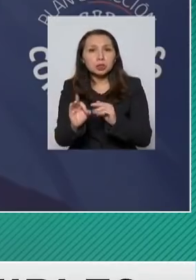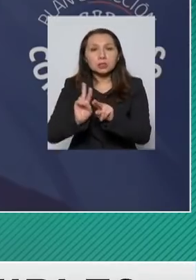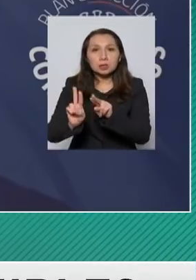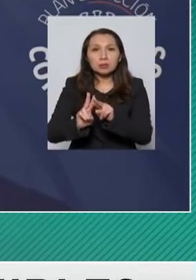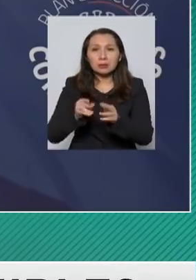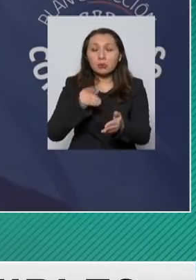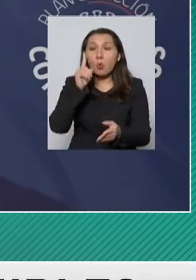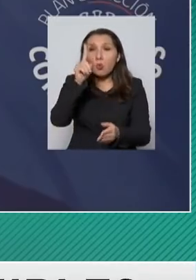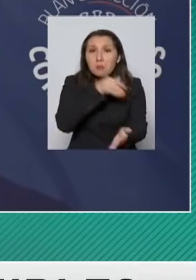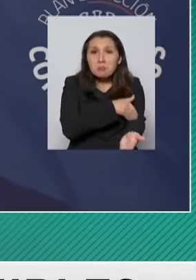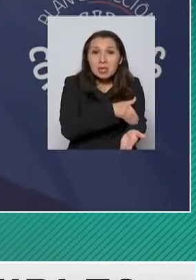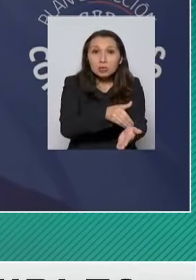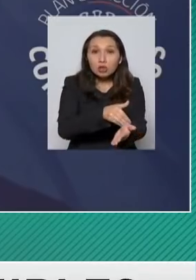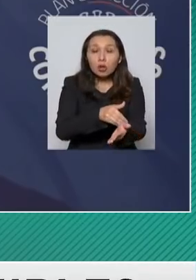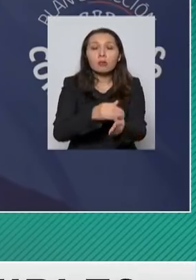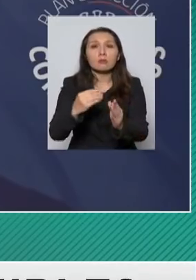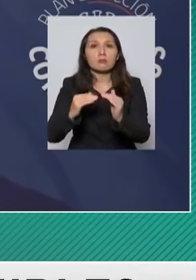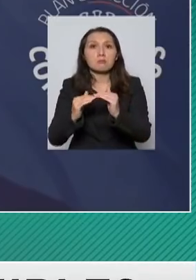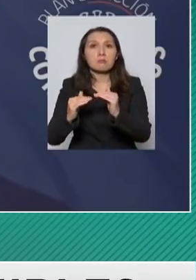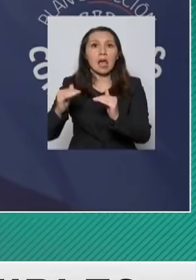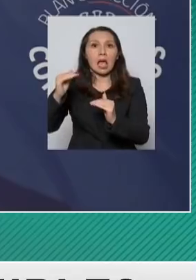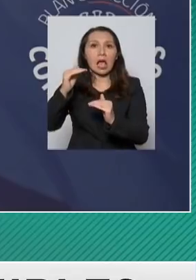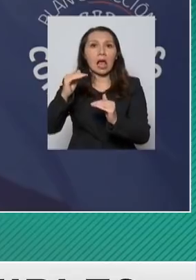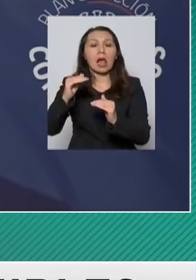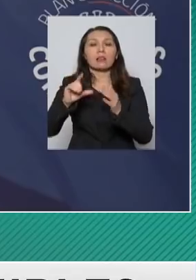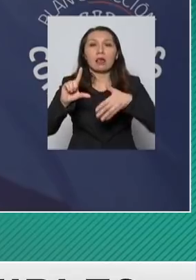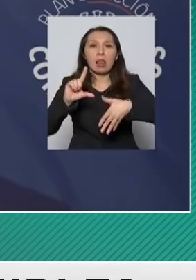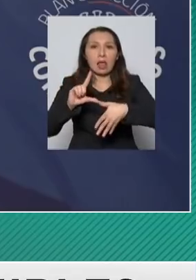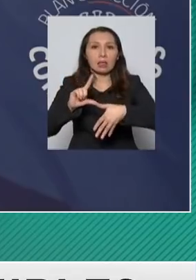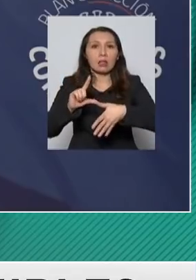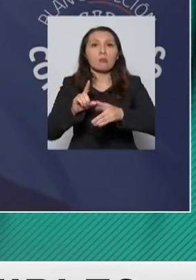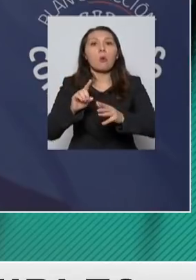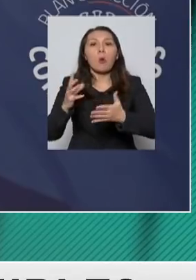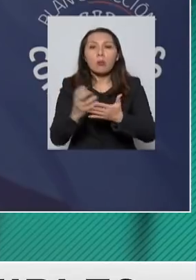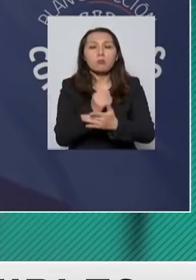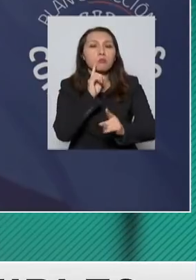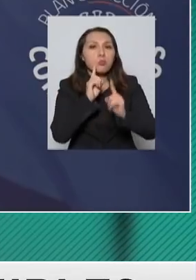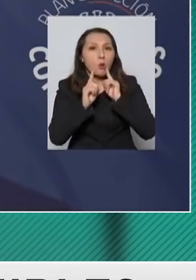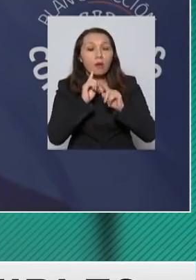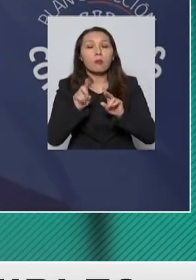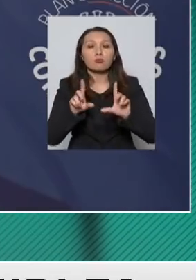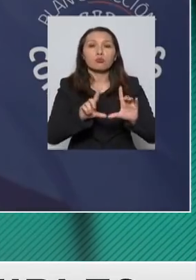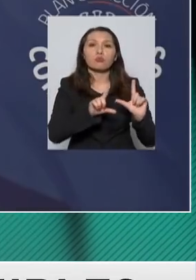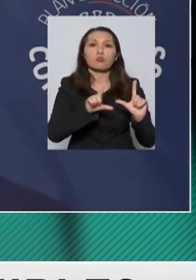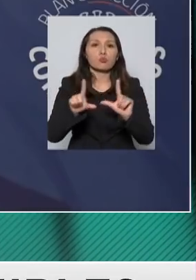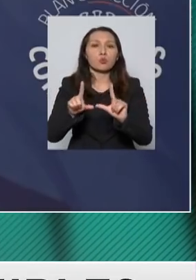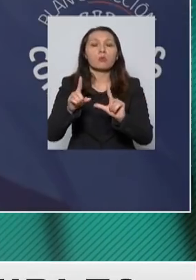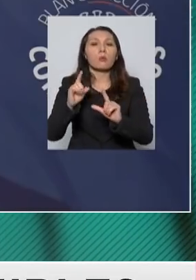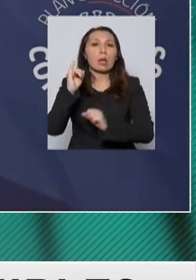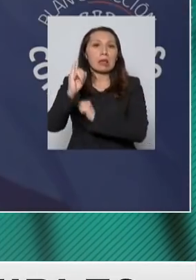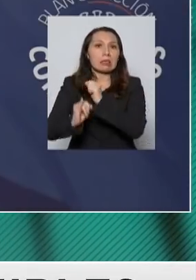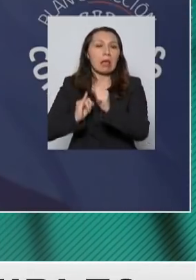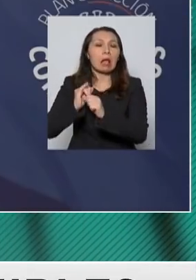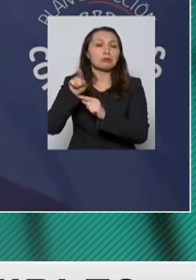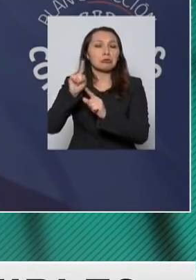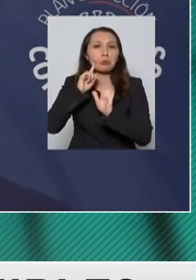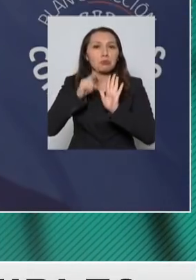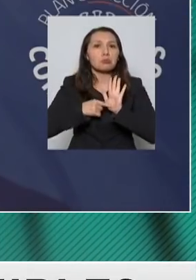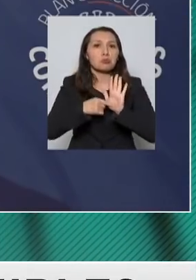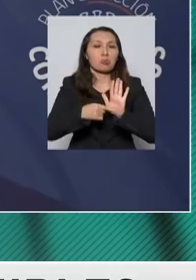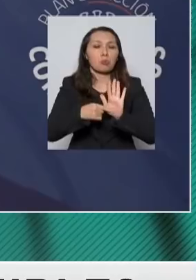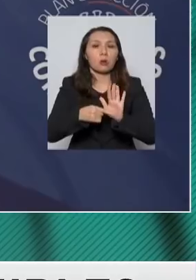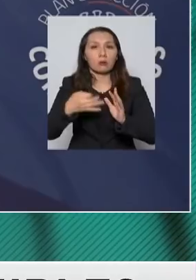por millón de habitantes más alta de Latinoamérica. Y eso ha sido destacado también por informes internacionales que